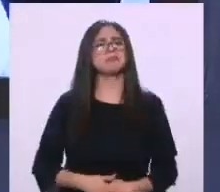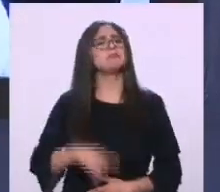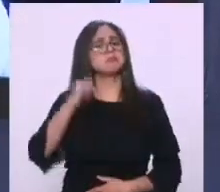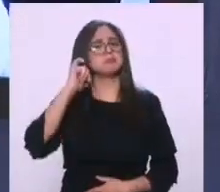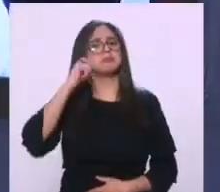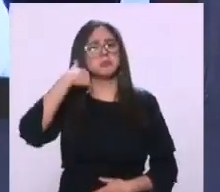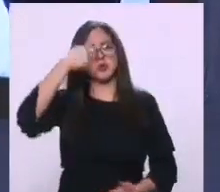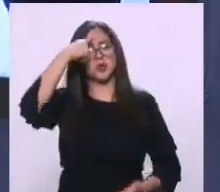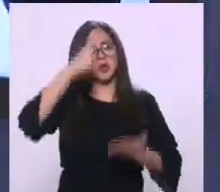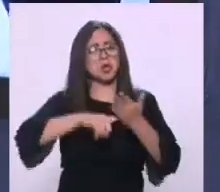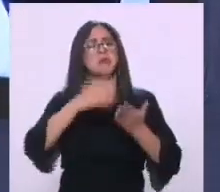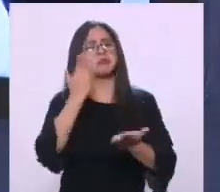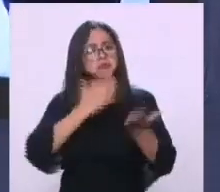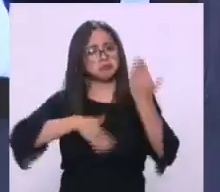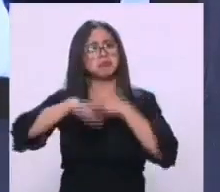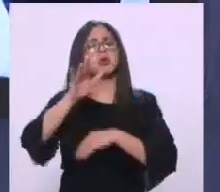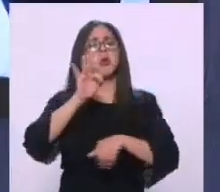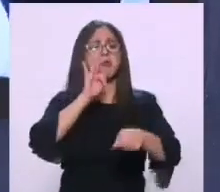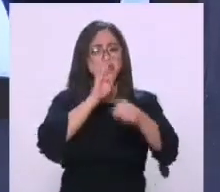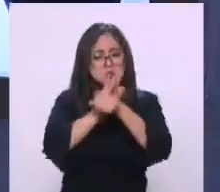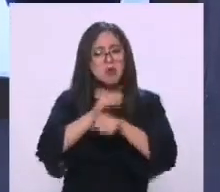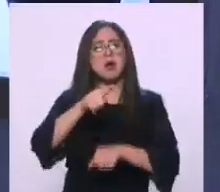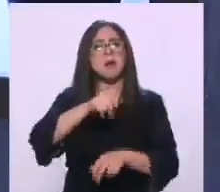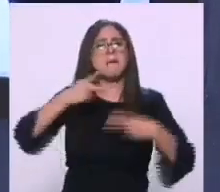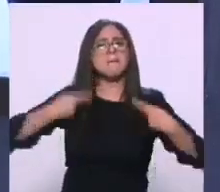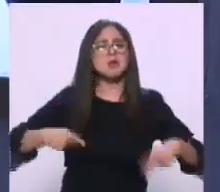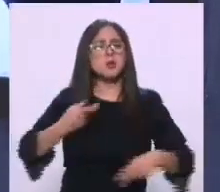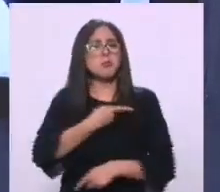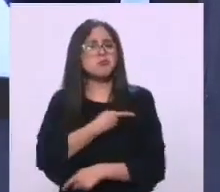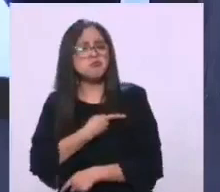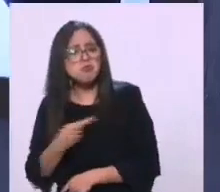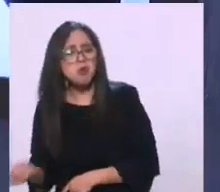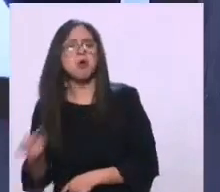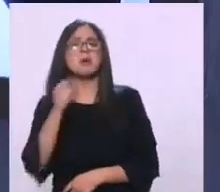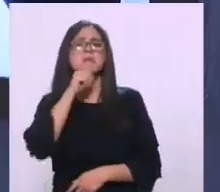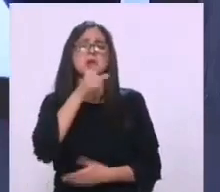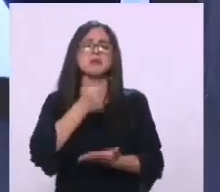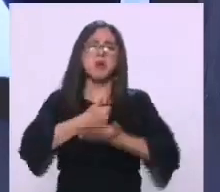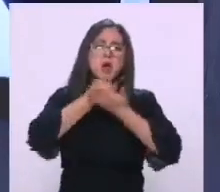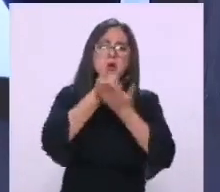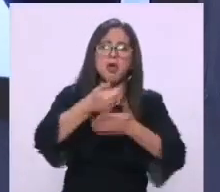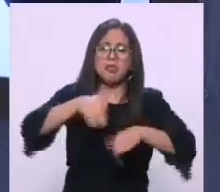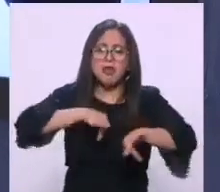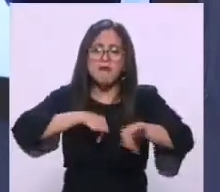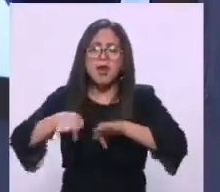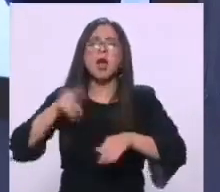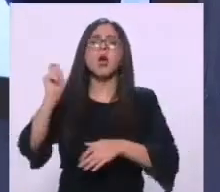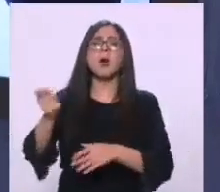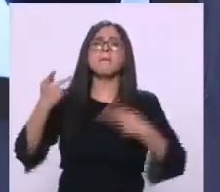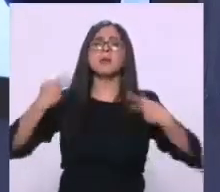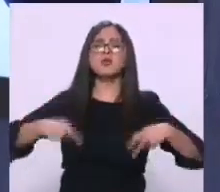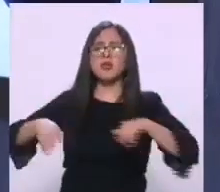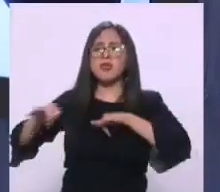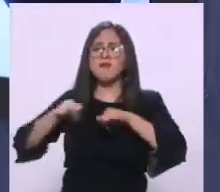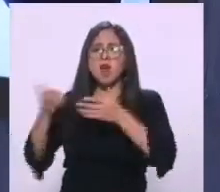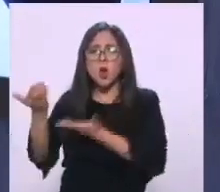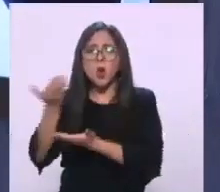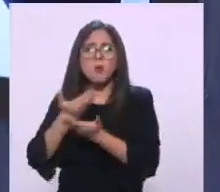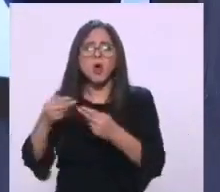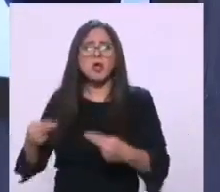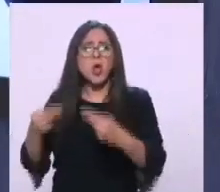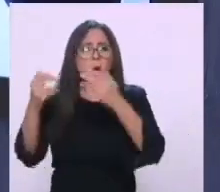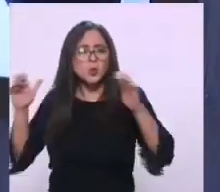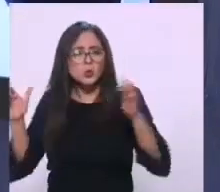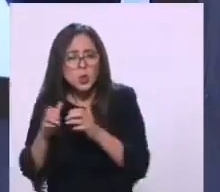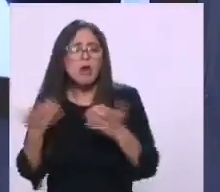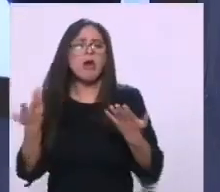las que se protege pues a los que menos tiene, se favorece a los trabajadores, a los pequeños comerciantes, a las medianas empresas, al